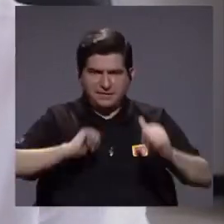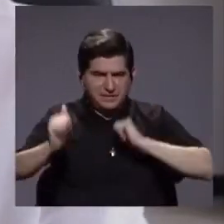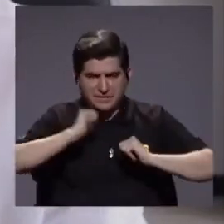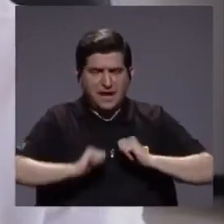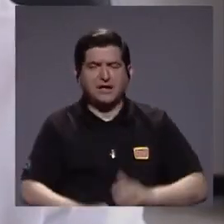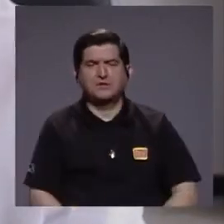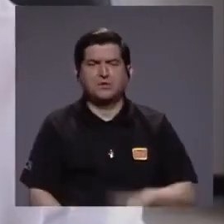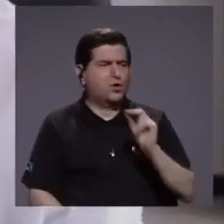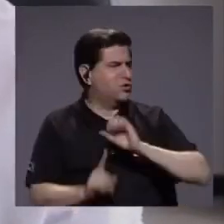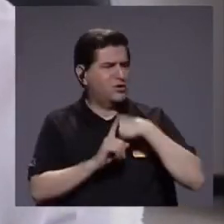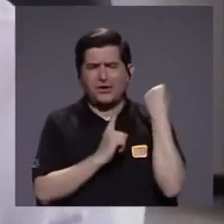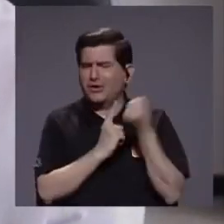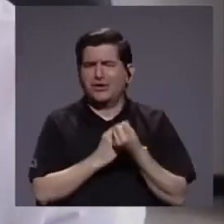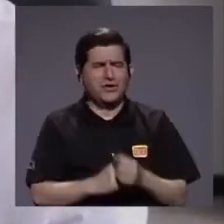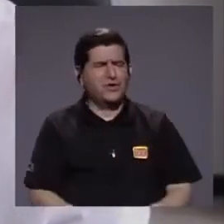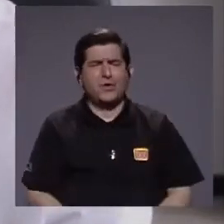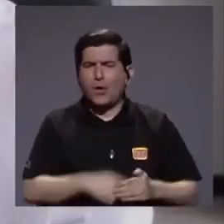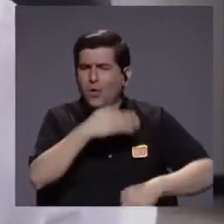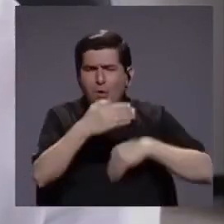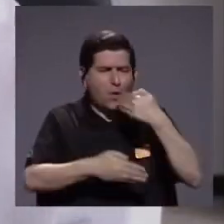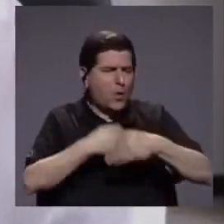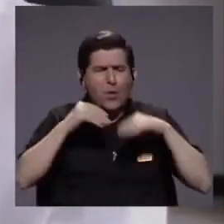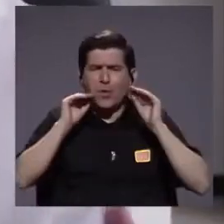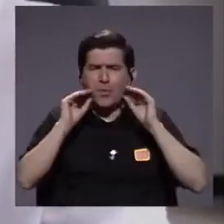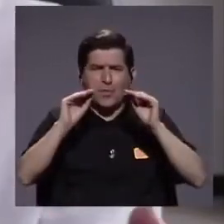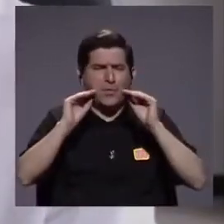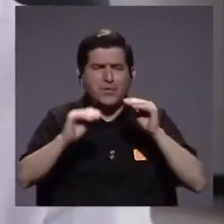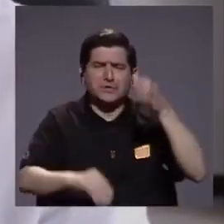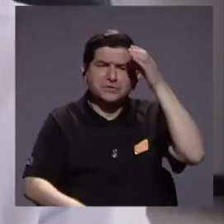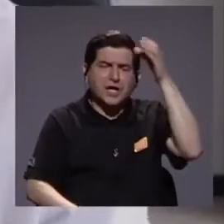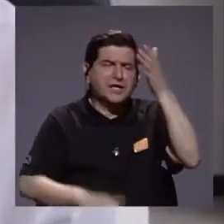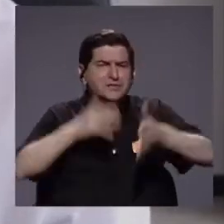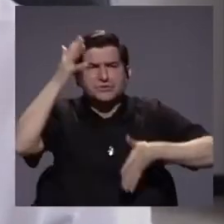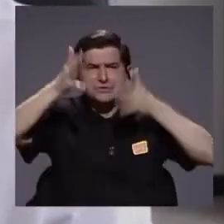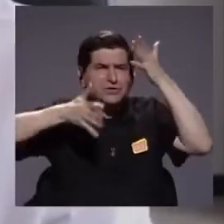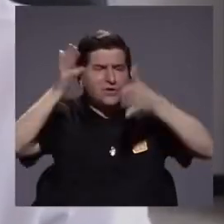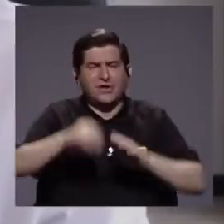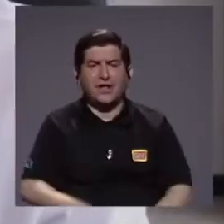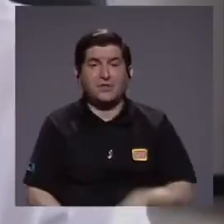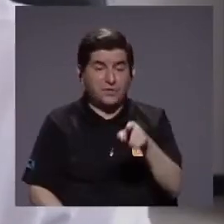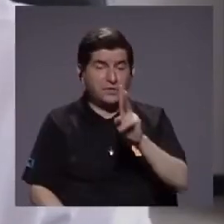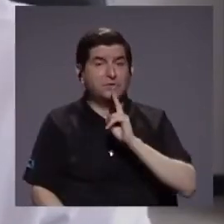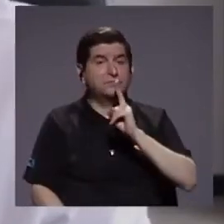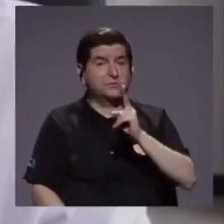no están las condiciones para un proceso académico, cultural, creativo, el que ustedes